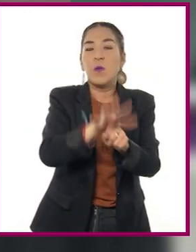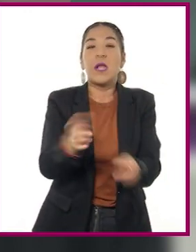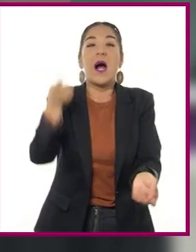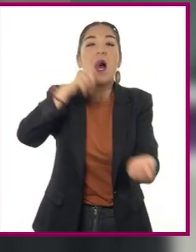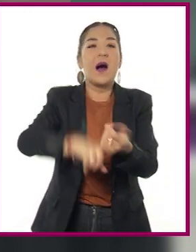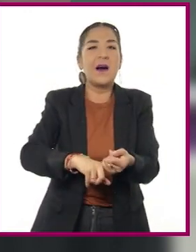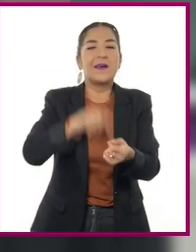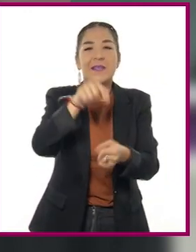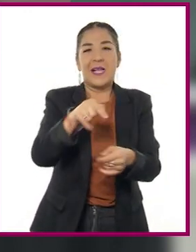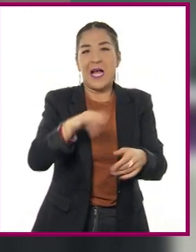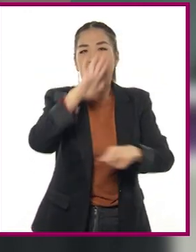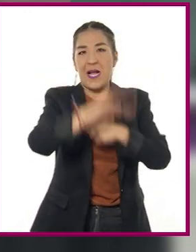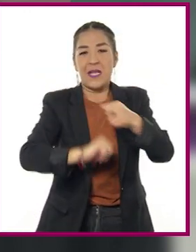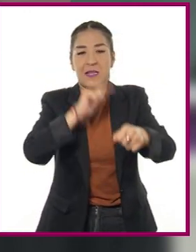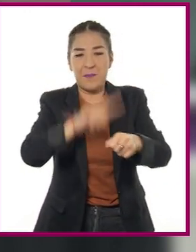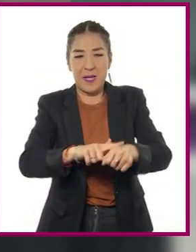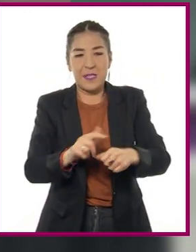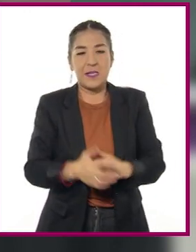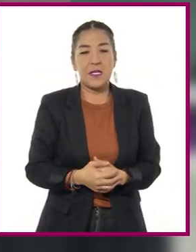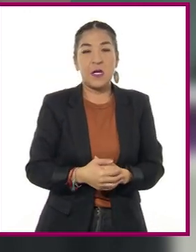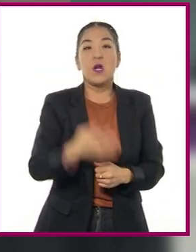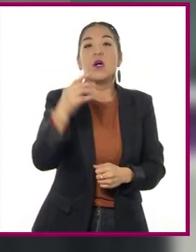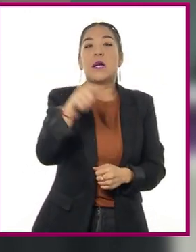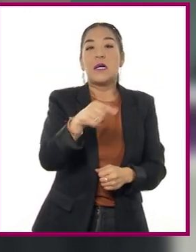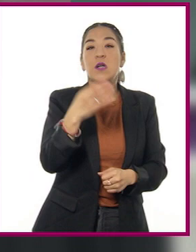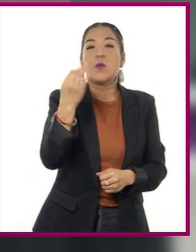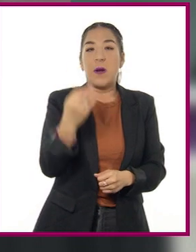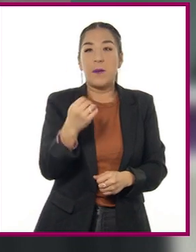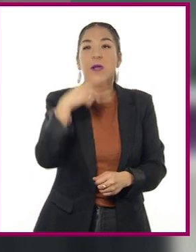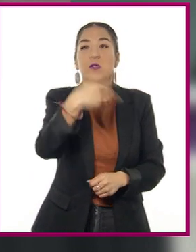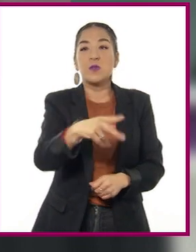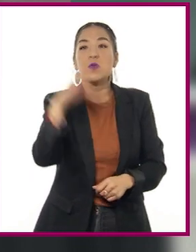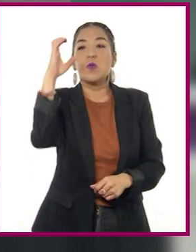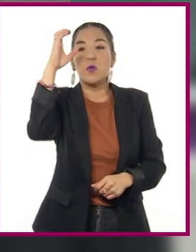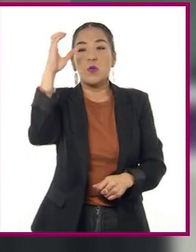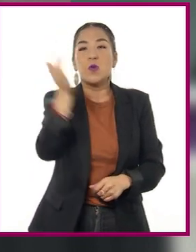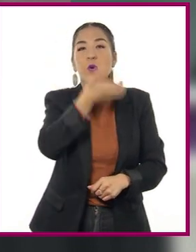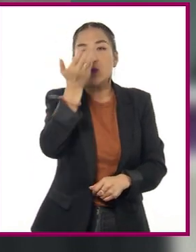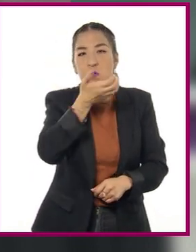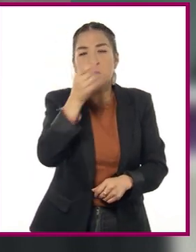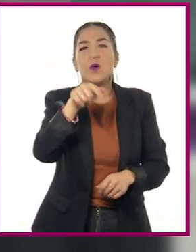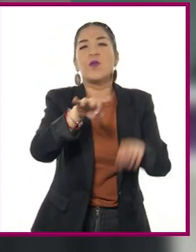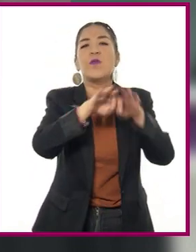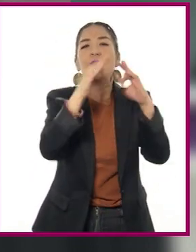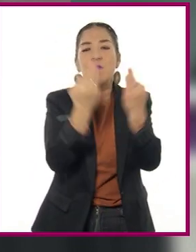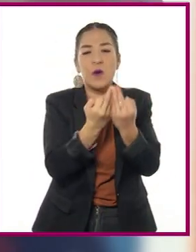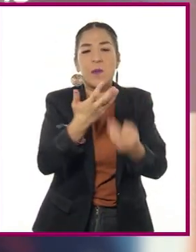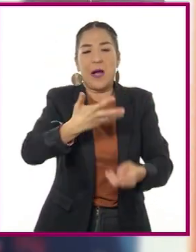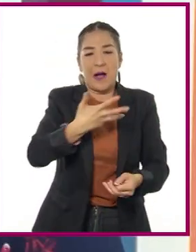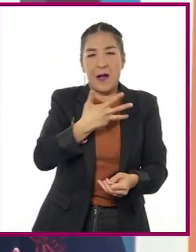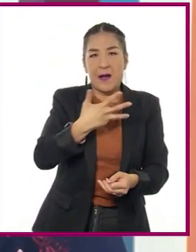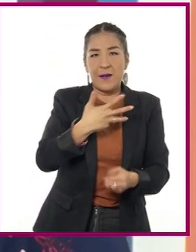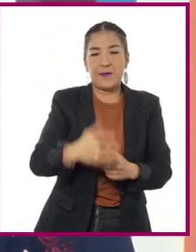animal. 9. Dichos salidos de sus costumbres o modos que tiene.